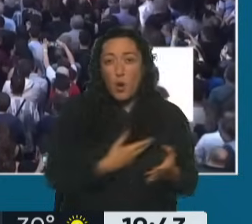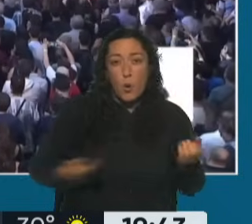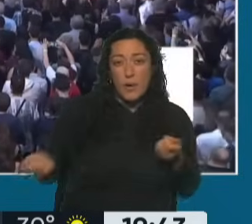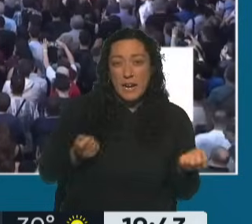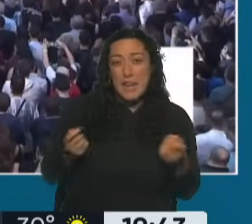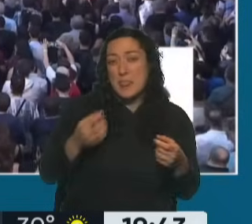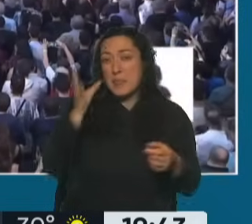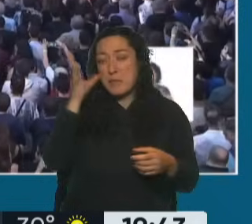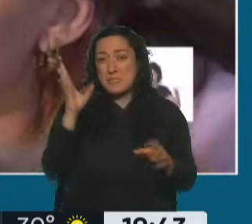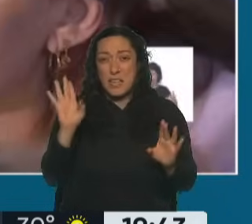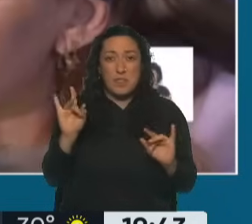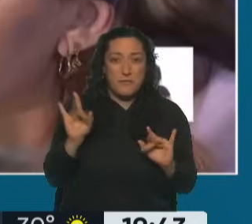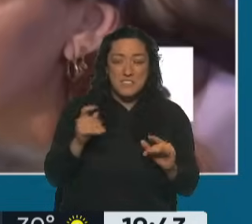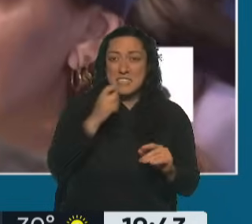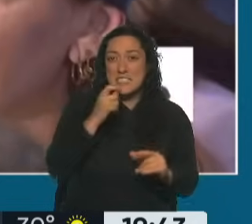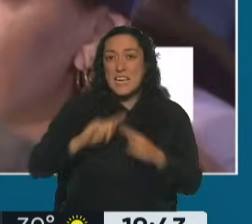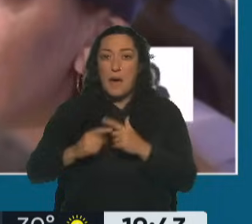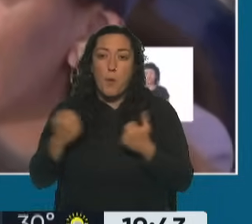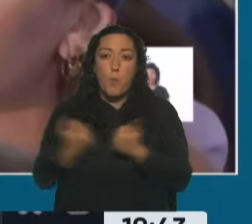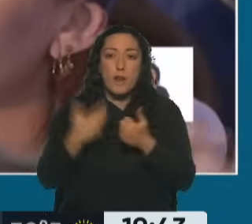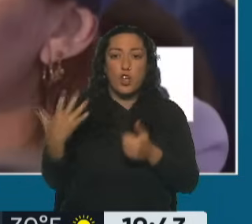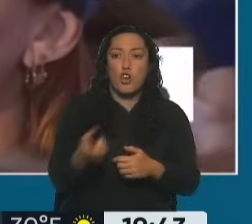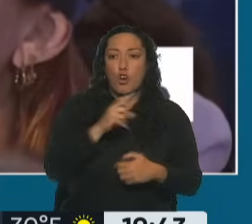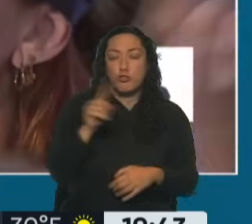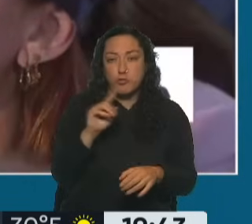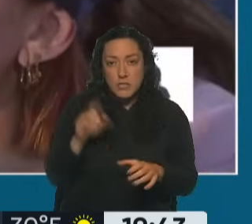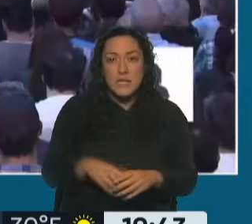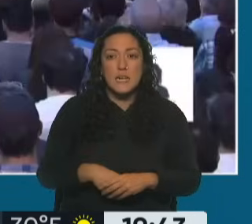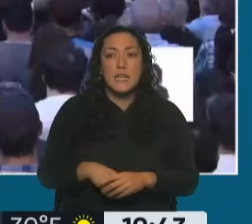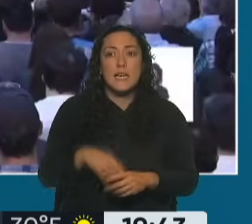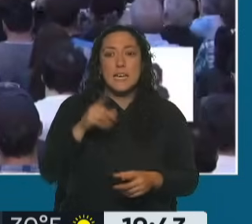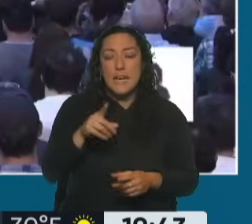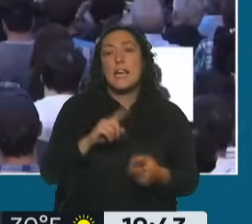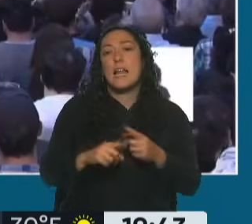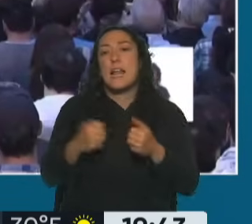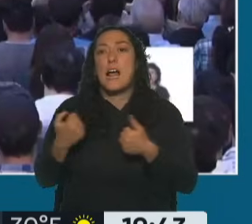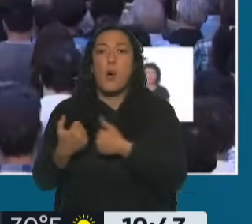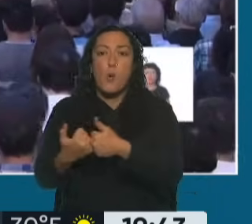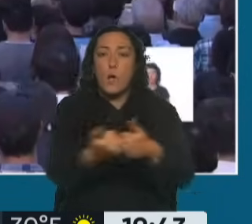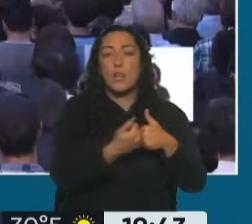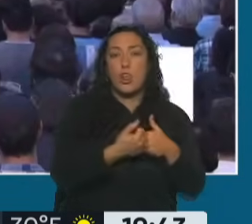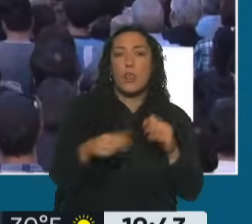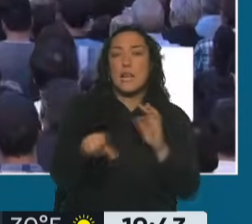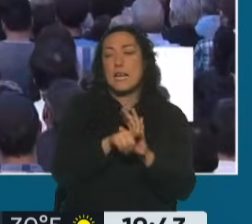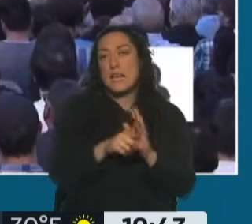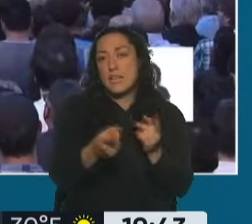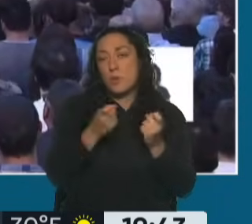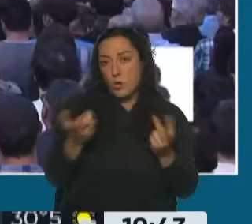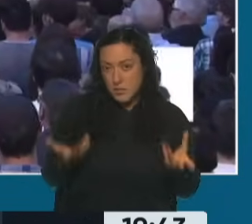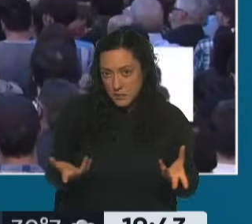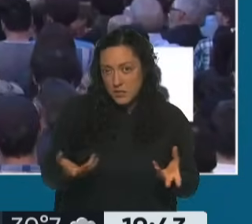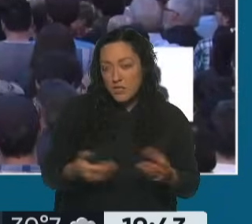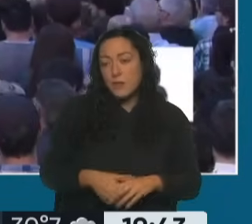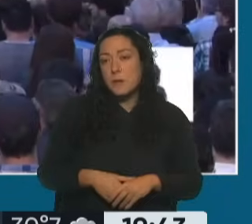no consigue consensos. Tal cual, tal Y cual. va a necesitar muchos Tal consensos cual. legislativos, y creo que tiene que poner